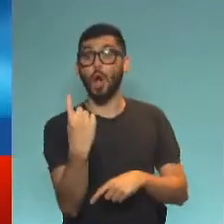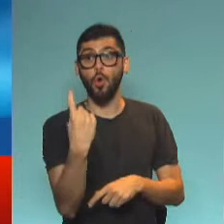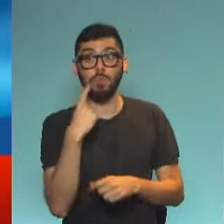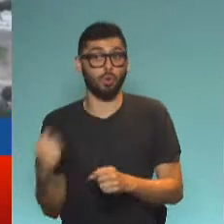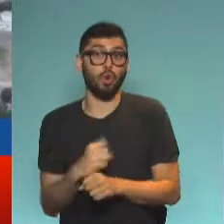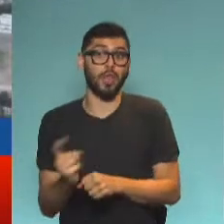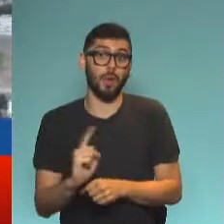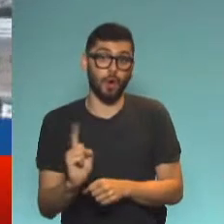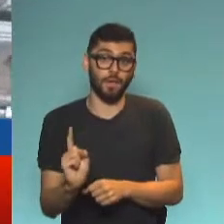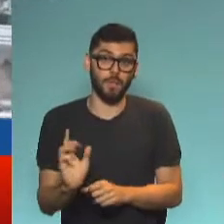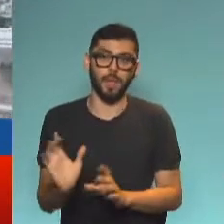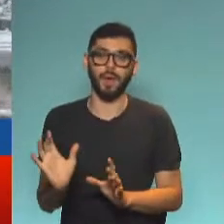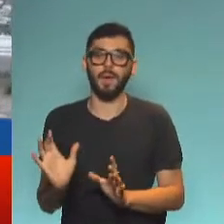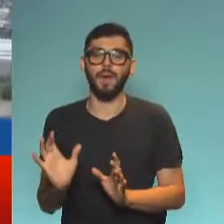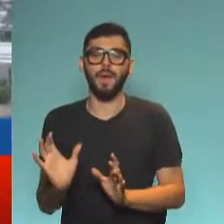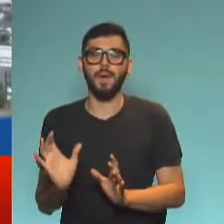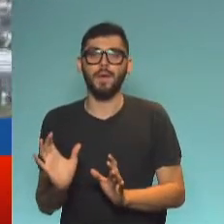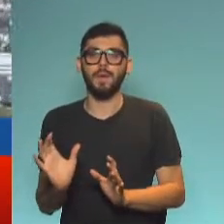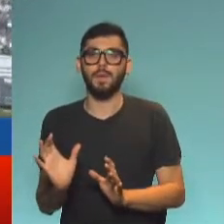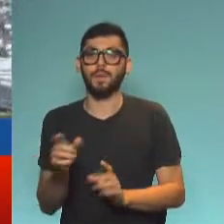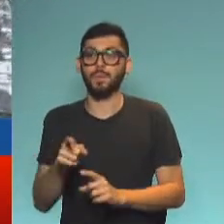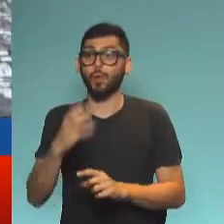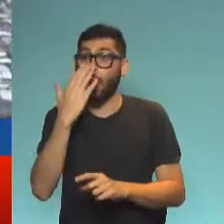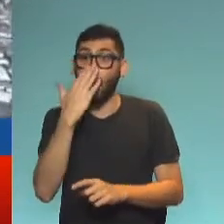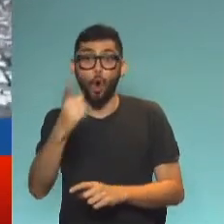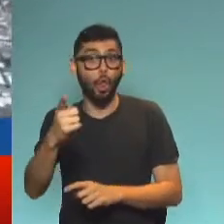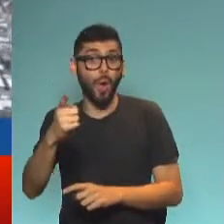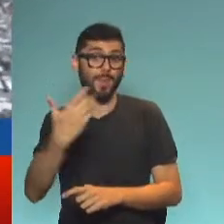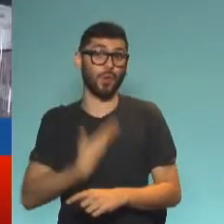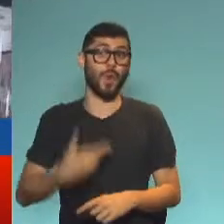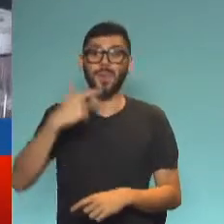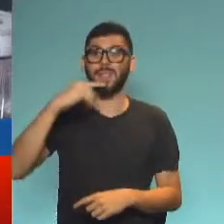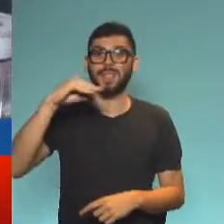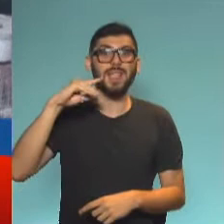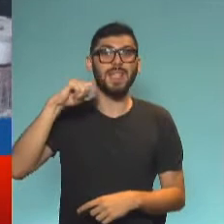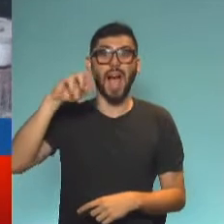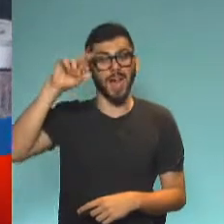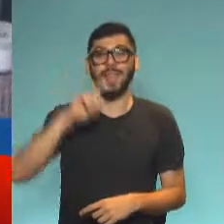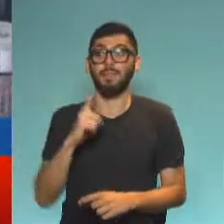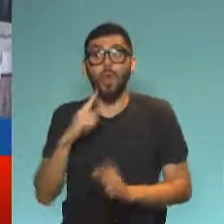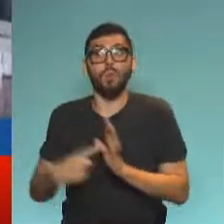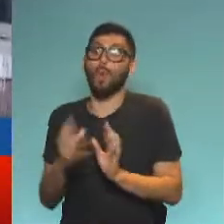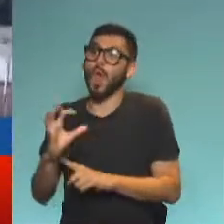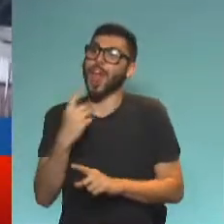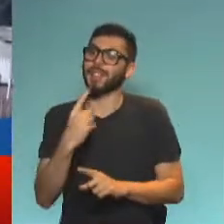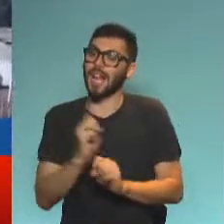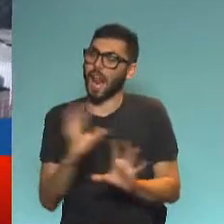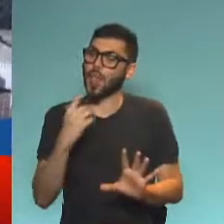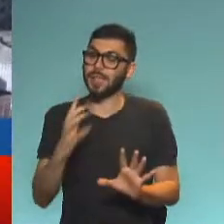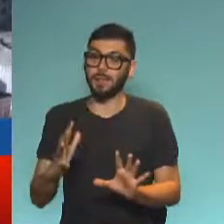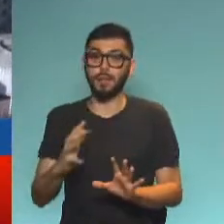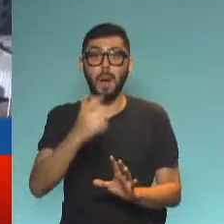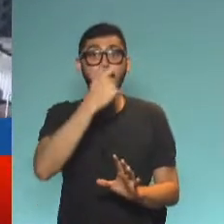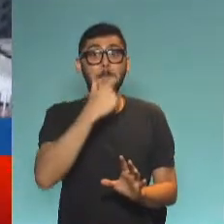había tenido hasta ahora una respuesta, había sido Córdoba con Schiaretti, pero sí me marcaban políticamente la situación de la ciudad de Buenos Aires. No dicen, sale